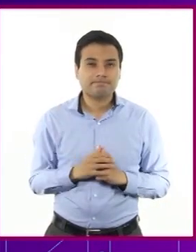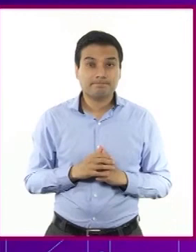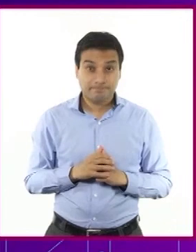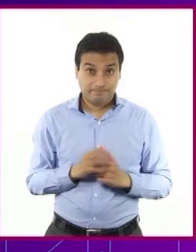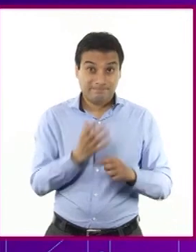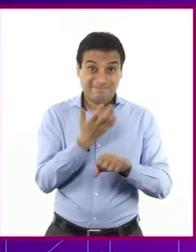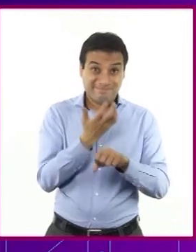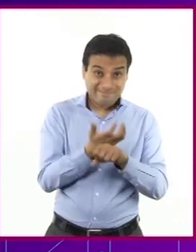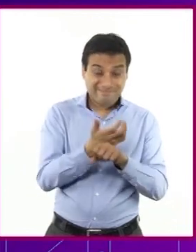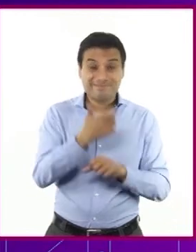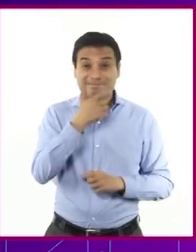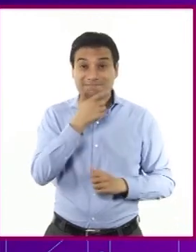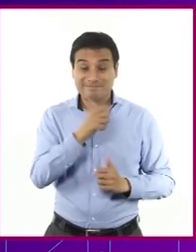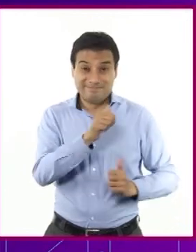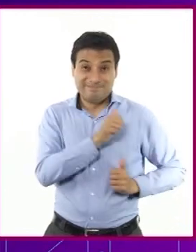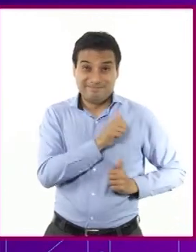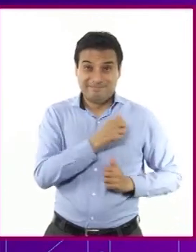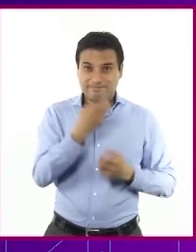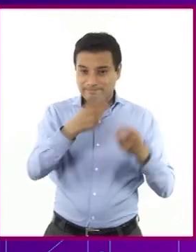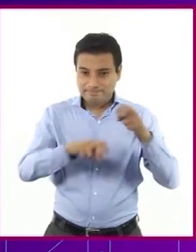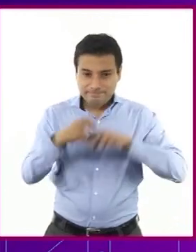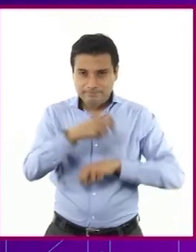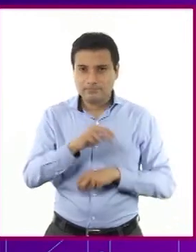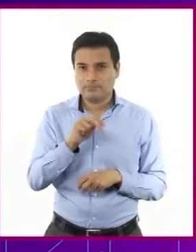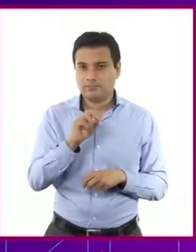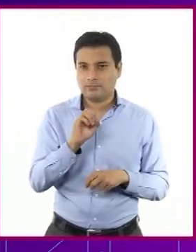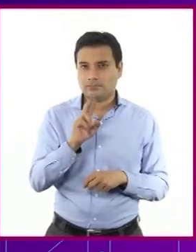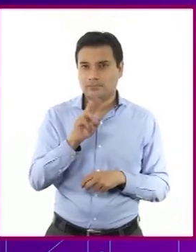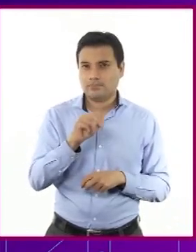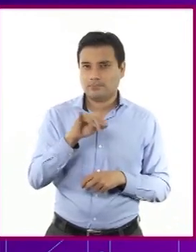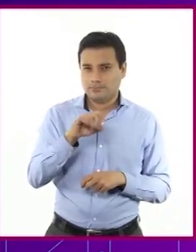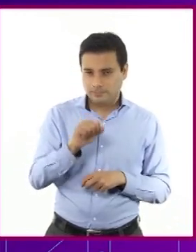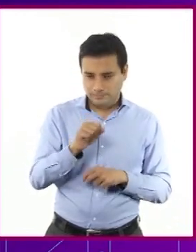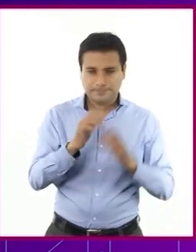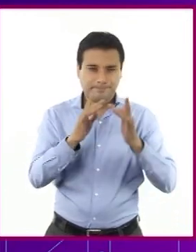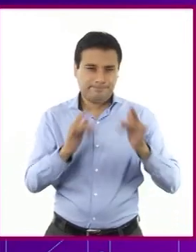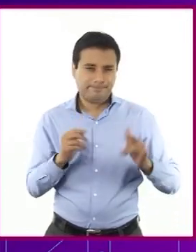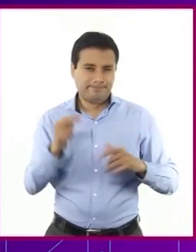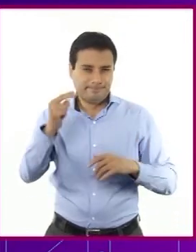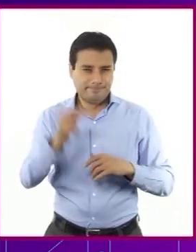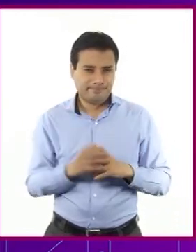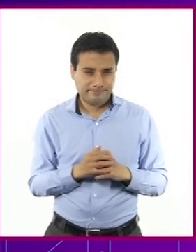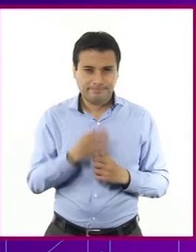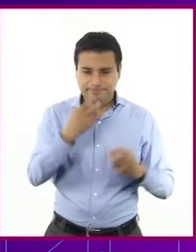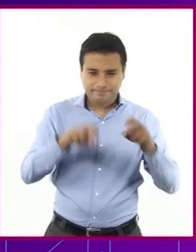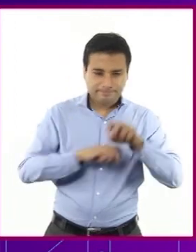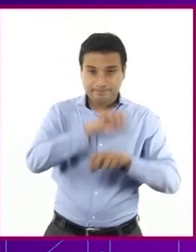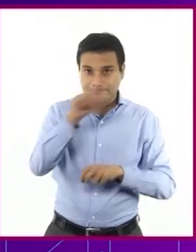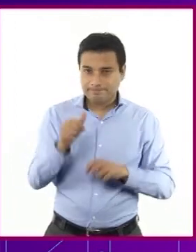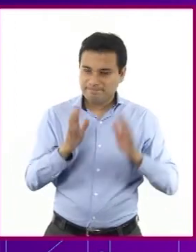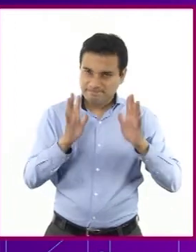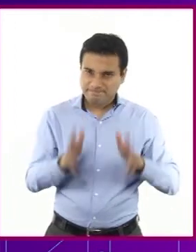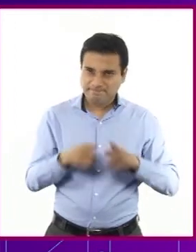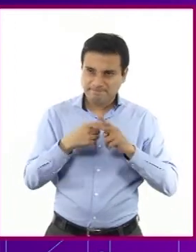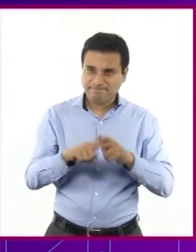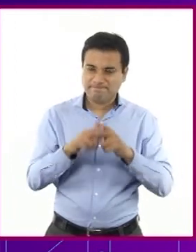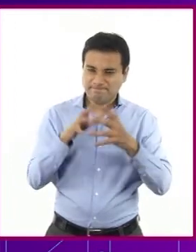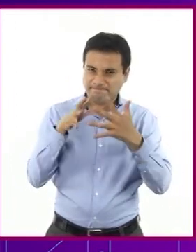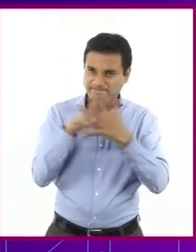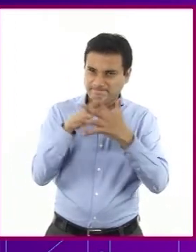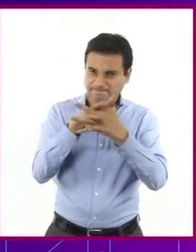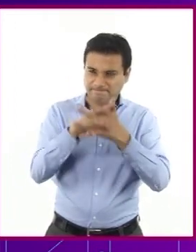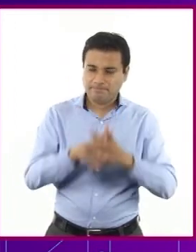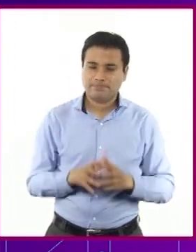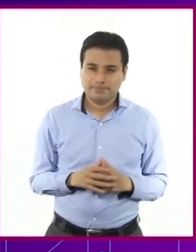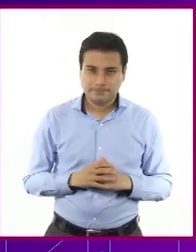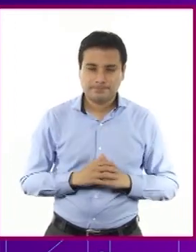Unidos desembarcaron en la costa de Normandía, al norte de Francia. Así, abrían el frente occidental para la contraofensiva